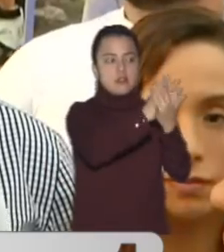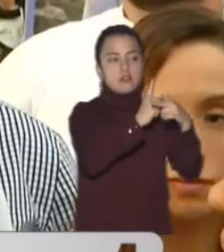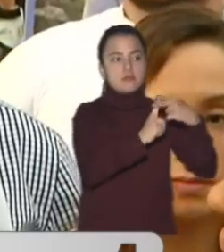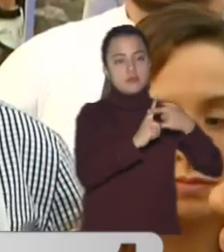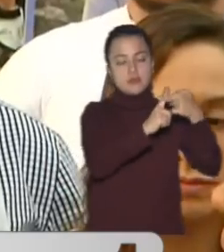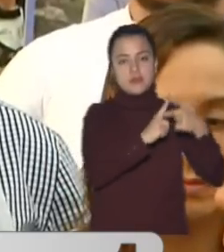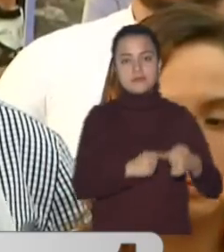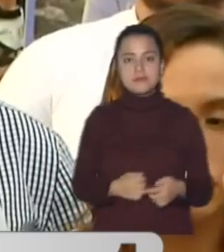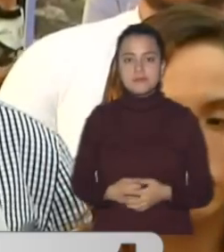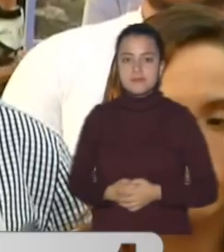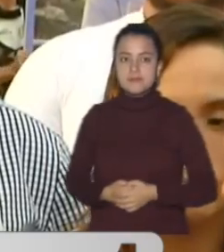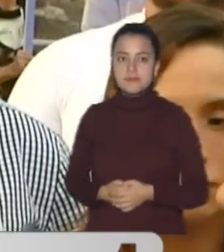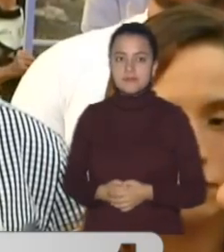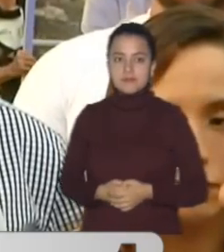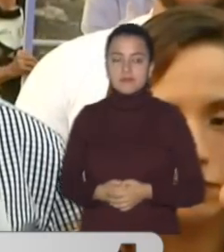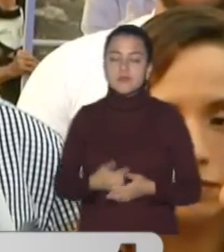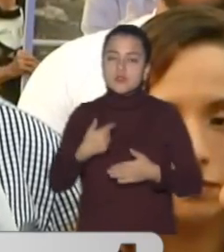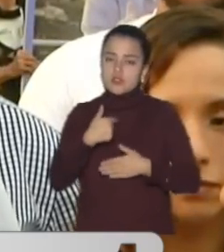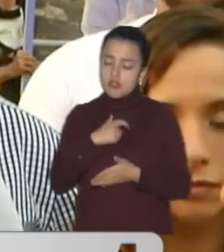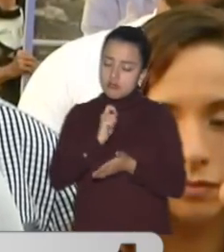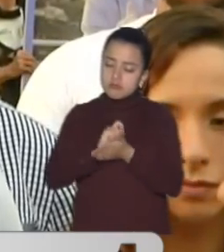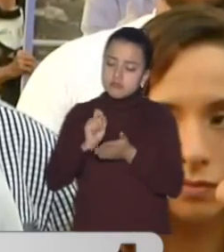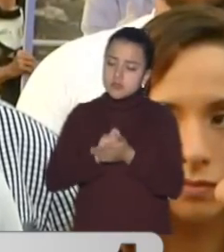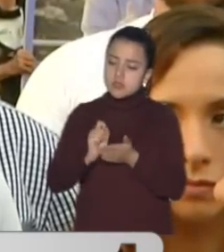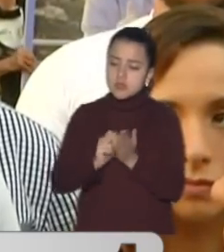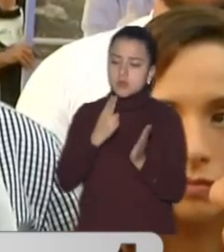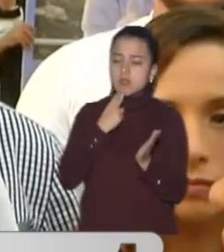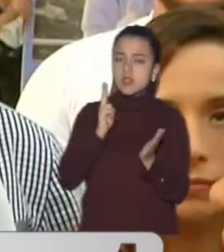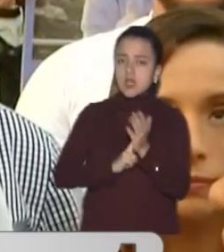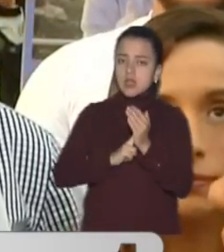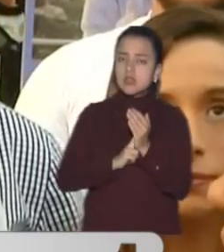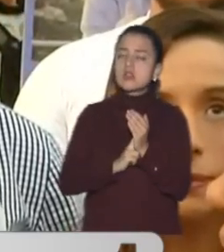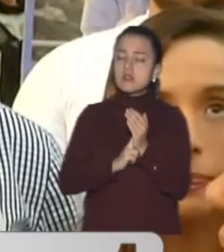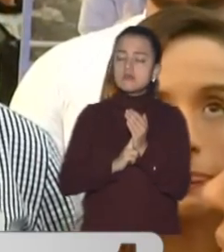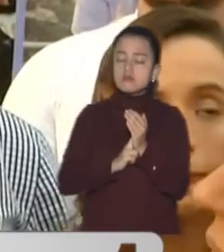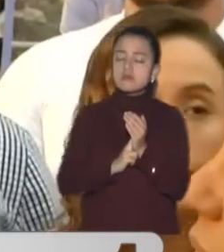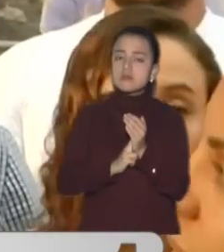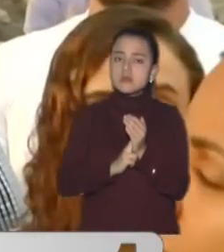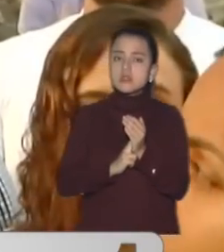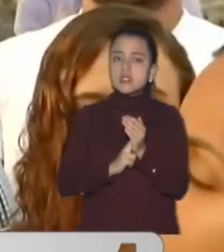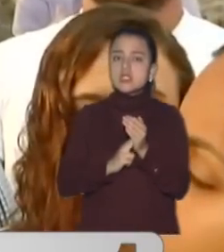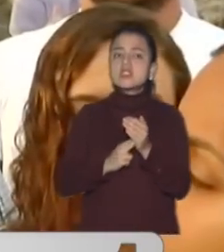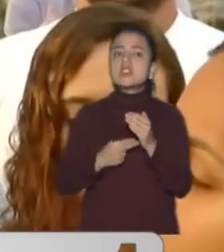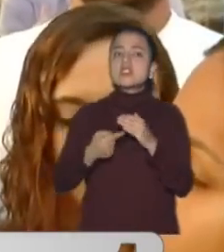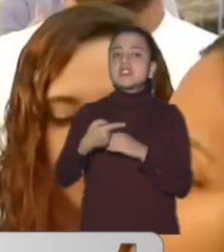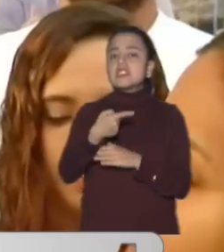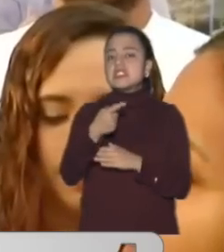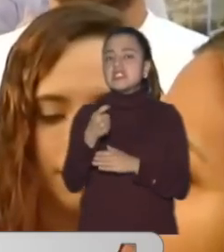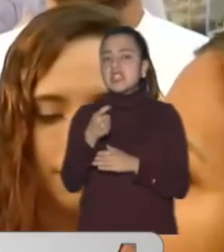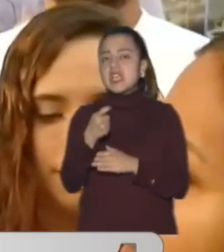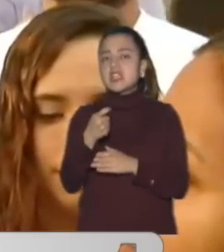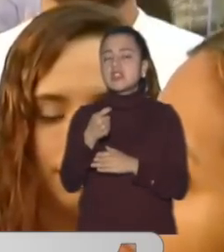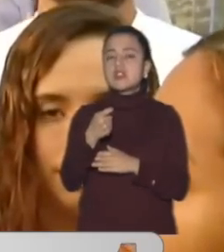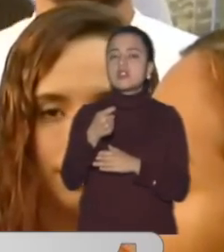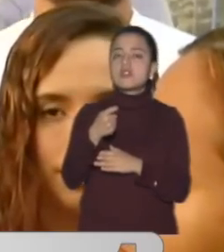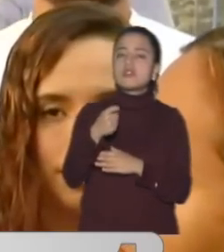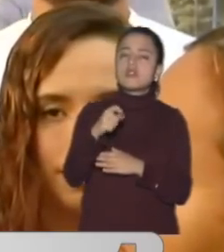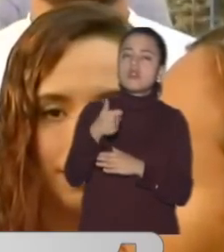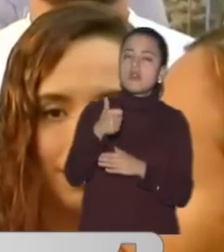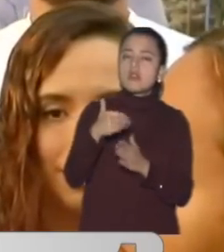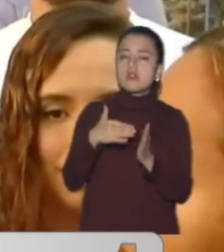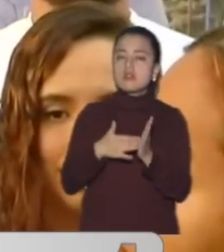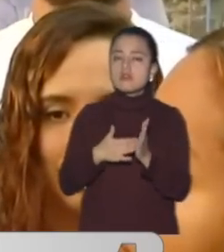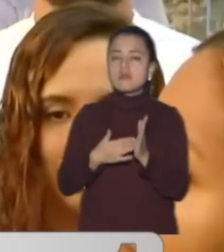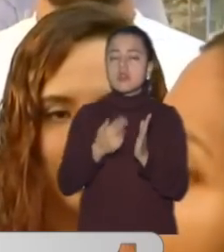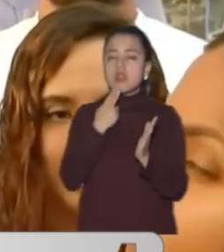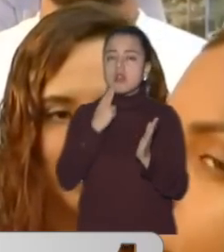carta para los ciudadanos de Medellín. Vamos a estar entregando cientos de miles de estas cartas en la calle, en las estaciones del metro,